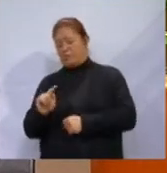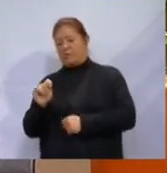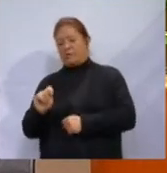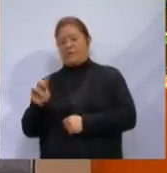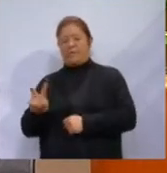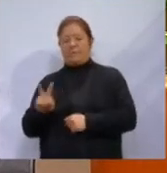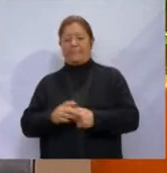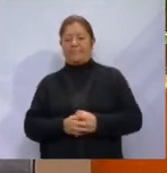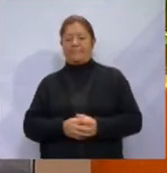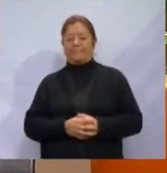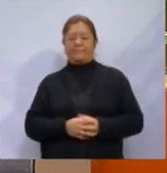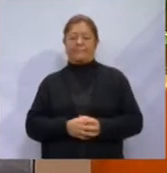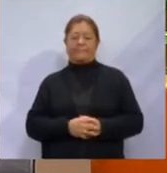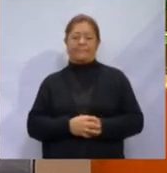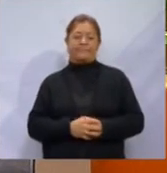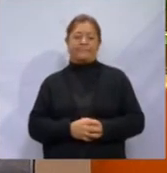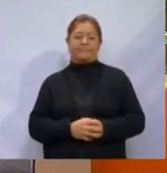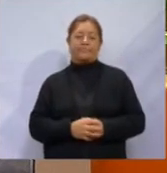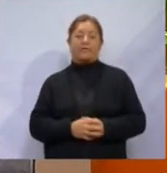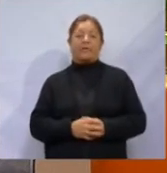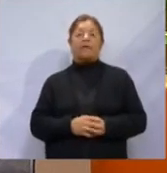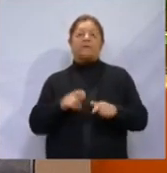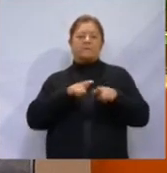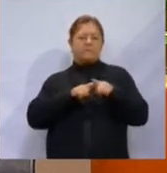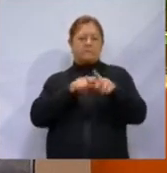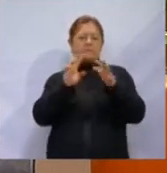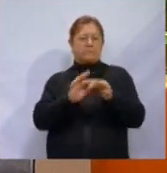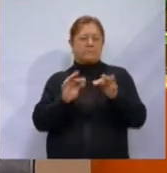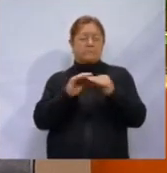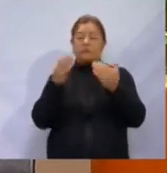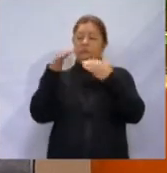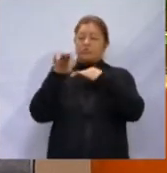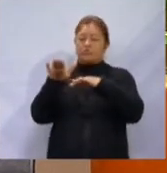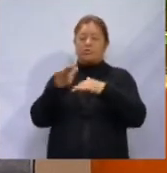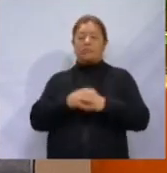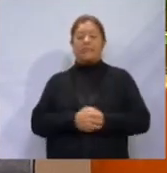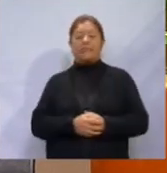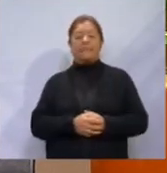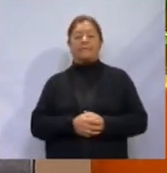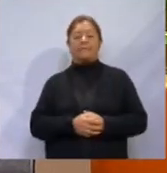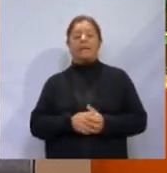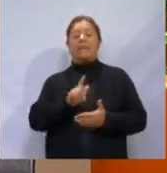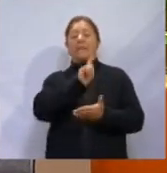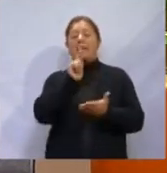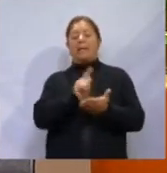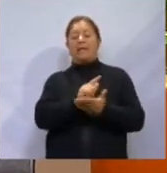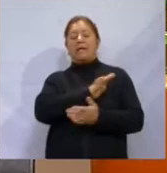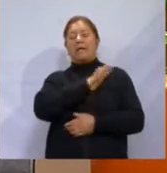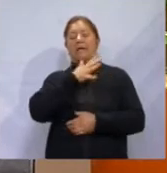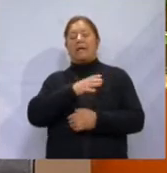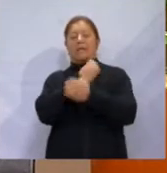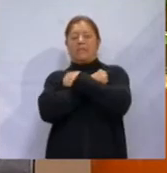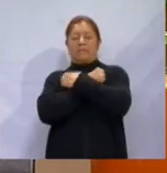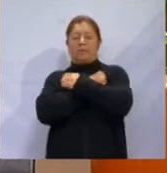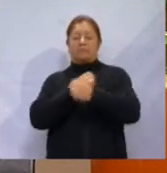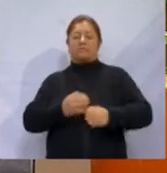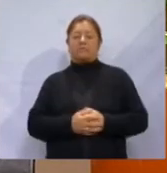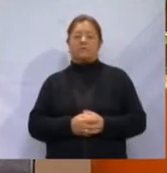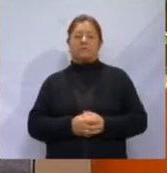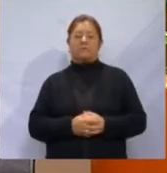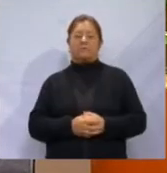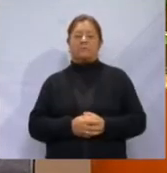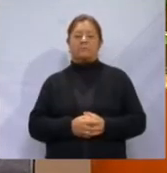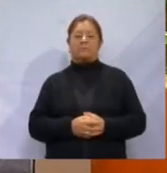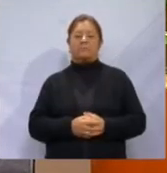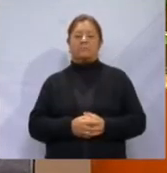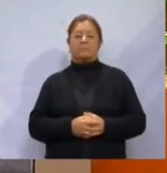@Tlaxcala-TV. Y vamos a seguir puntualizando sobre algunos aspectos sobre la Ley General de Educación, que en este sentido